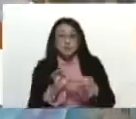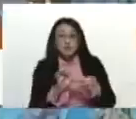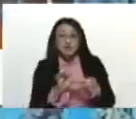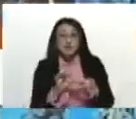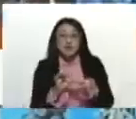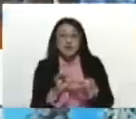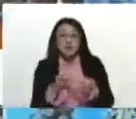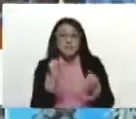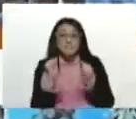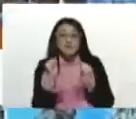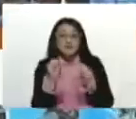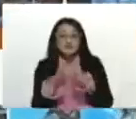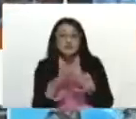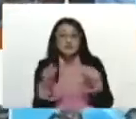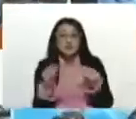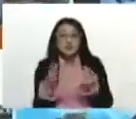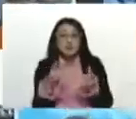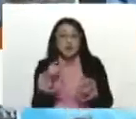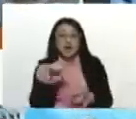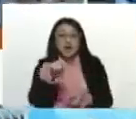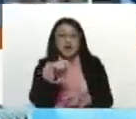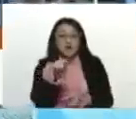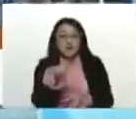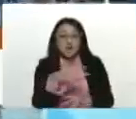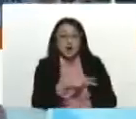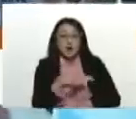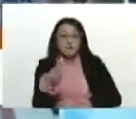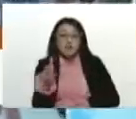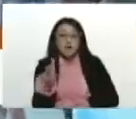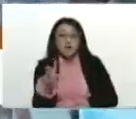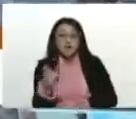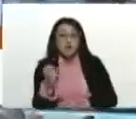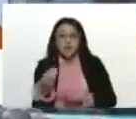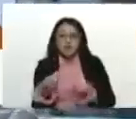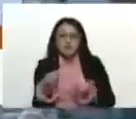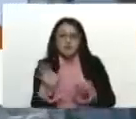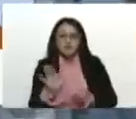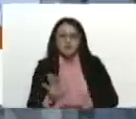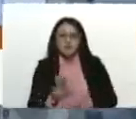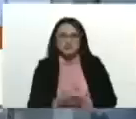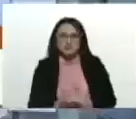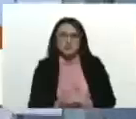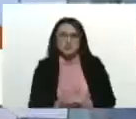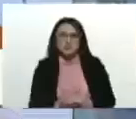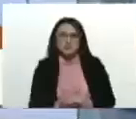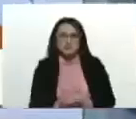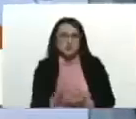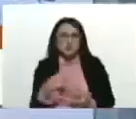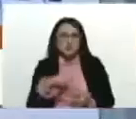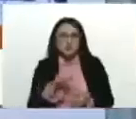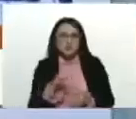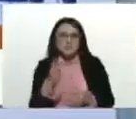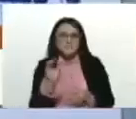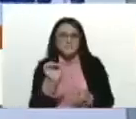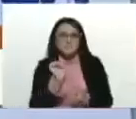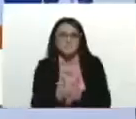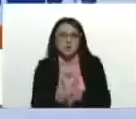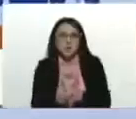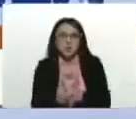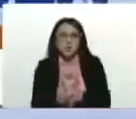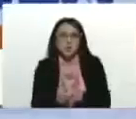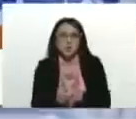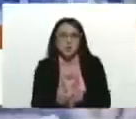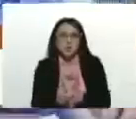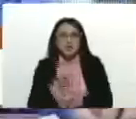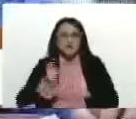la matanza de todos porque ellos venían armados no no se hizo así los detuvimos y los llevamos a los tribunales